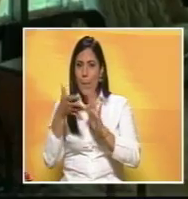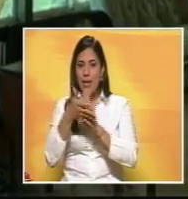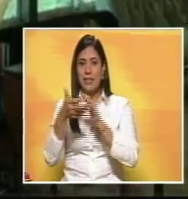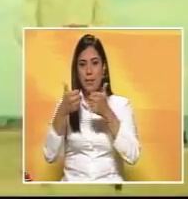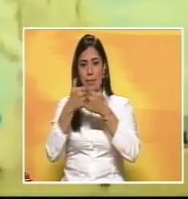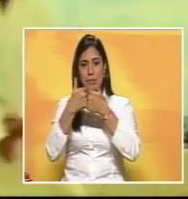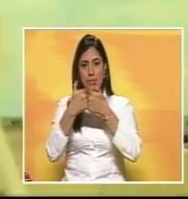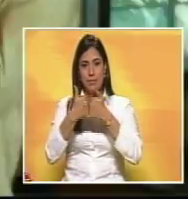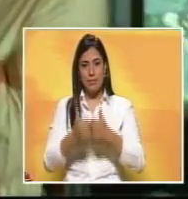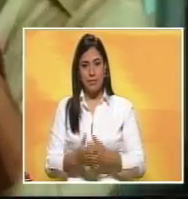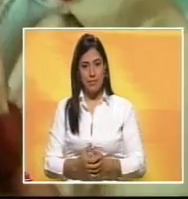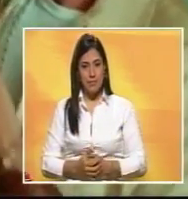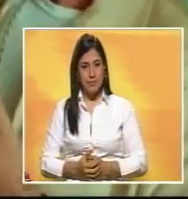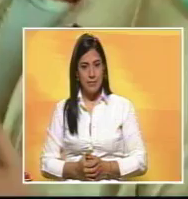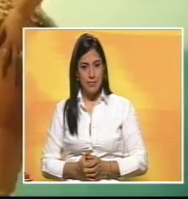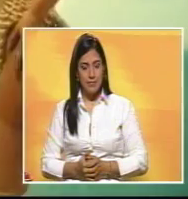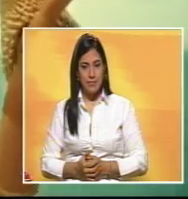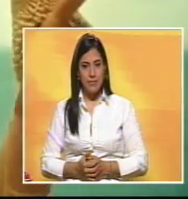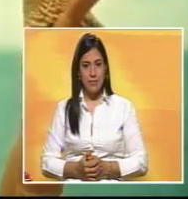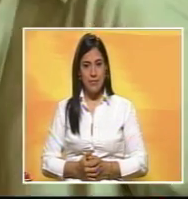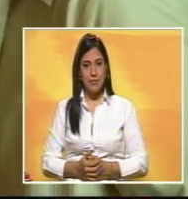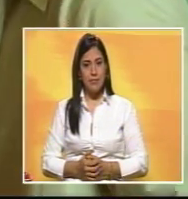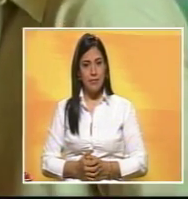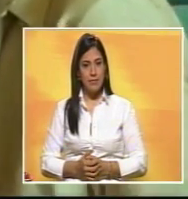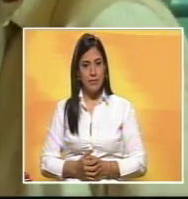de la pareja.